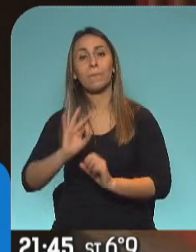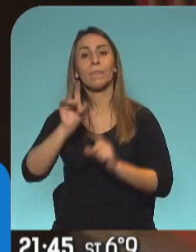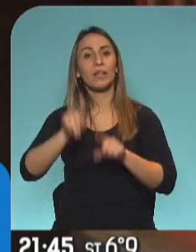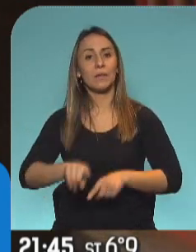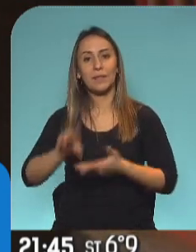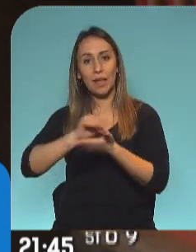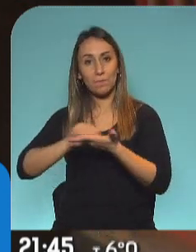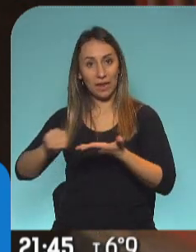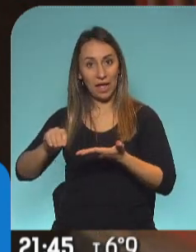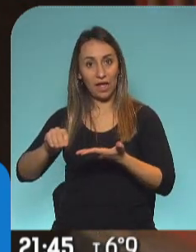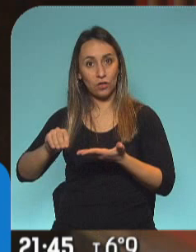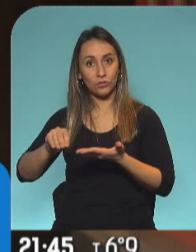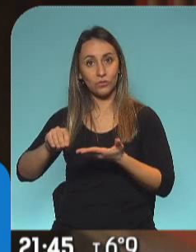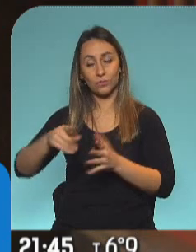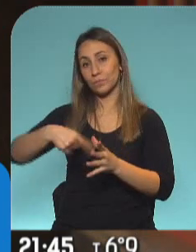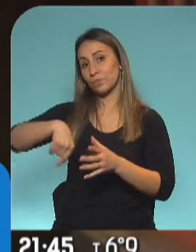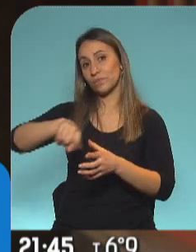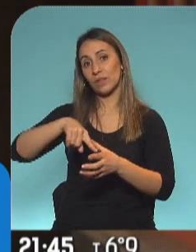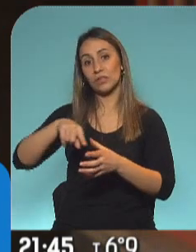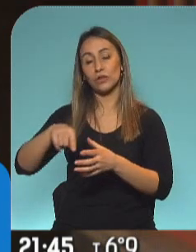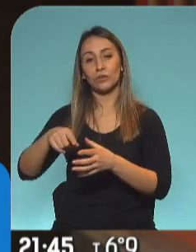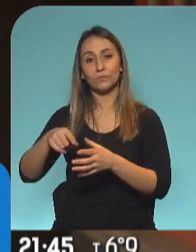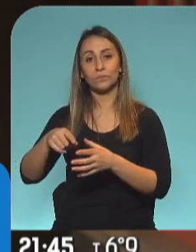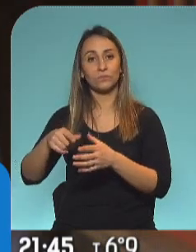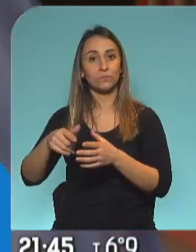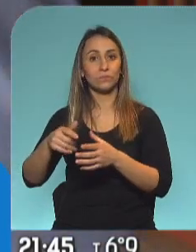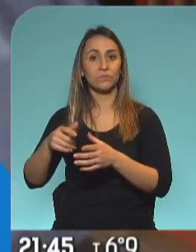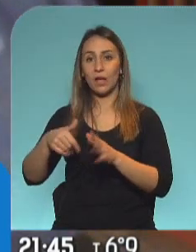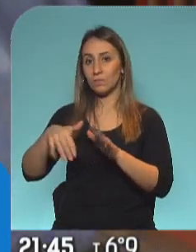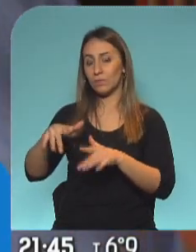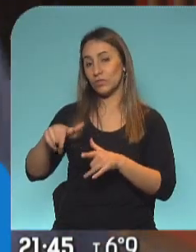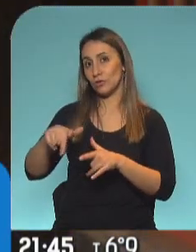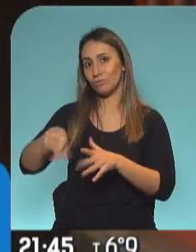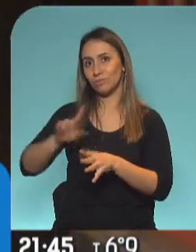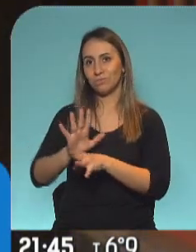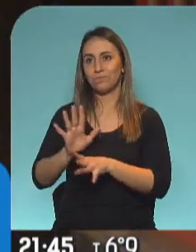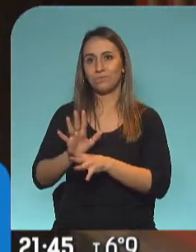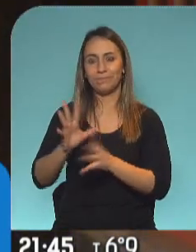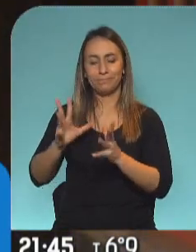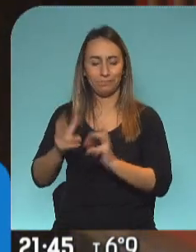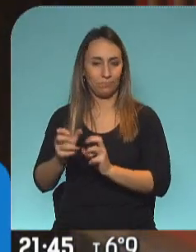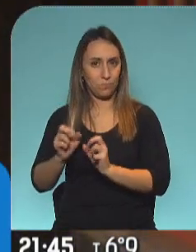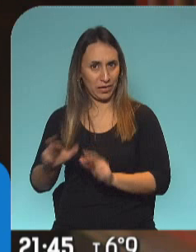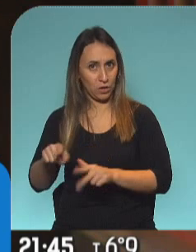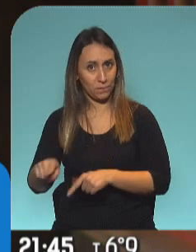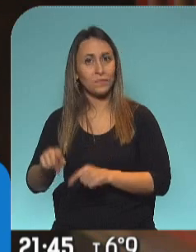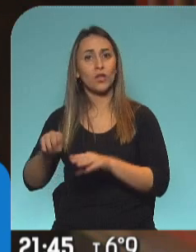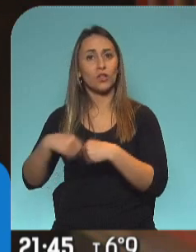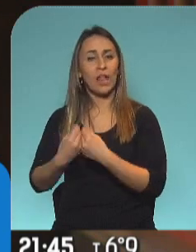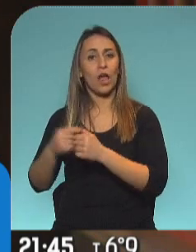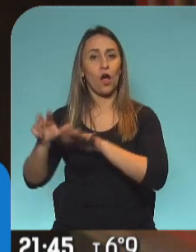los empleados que se llevaron una gran parte negativa de todo esto también, que tenemos 8